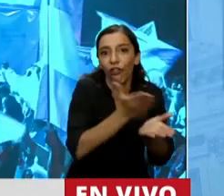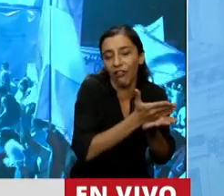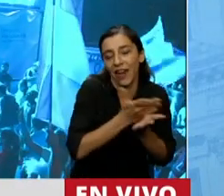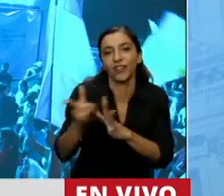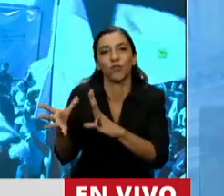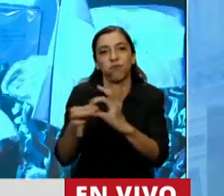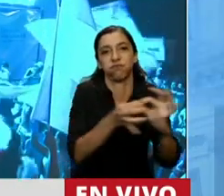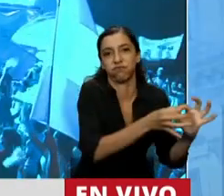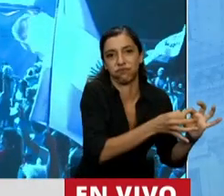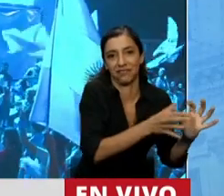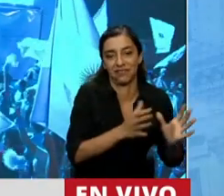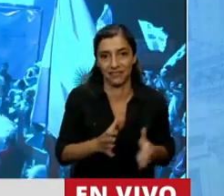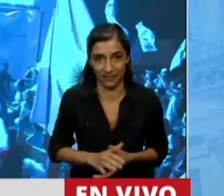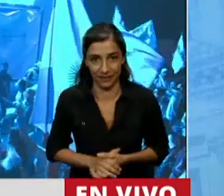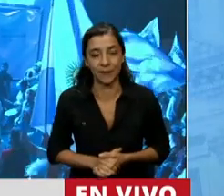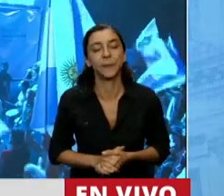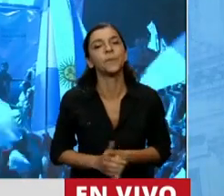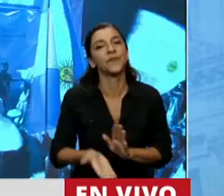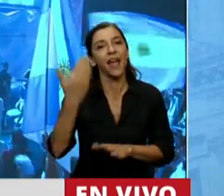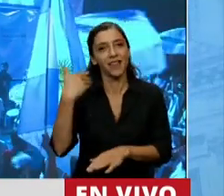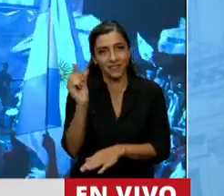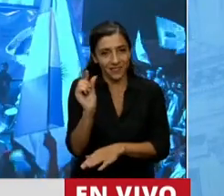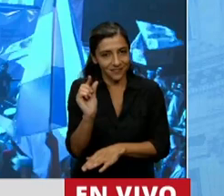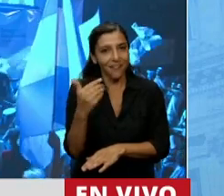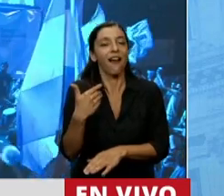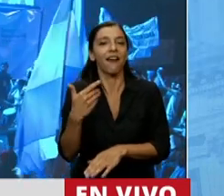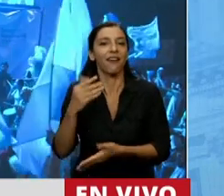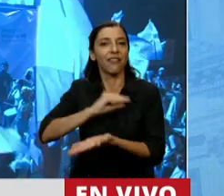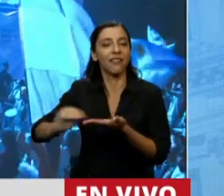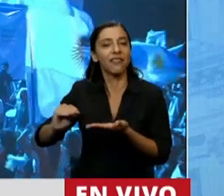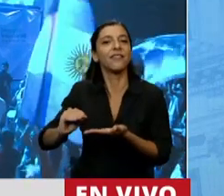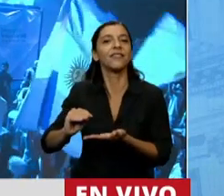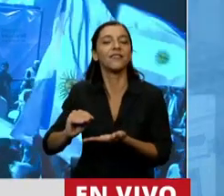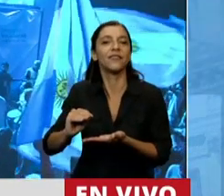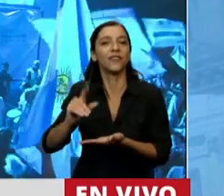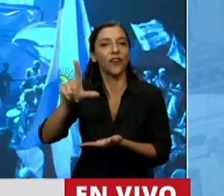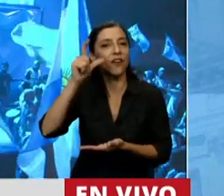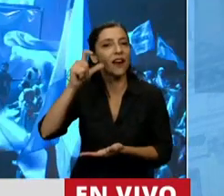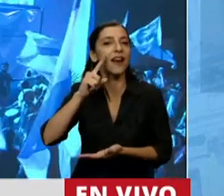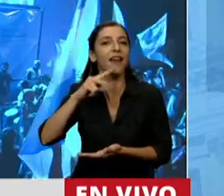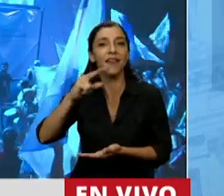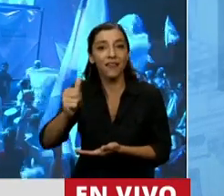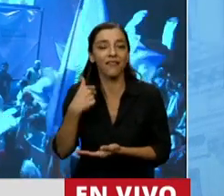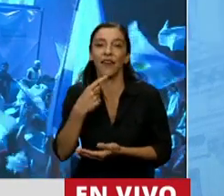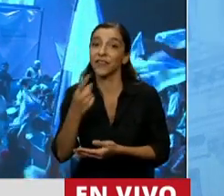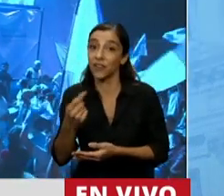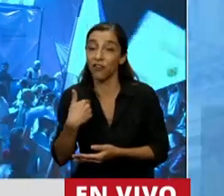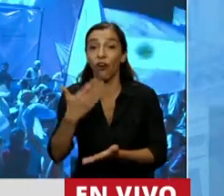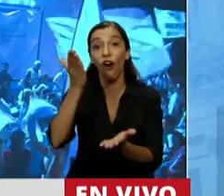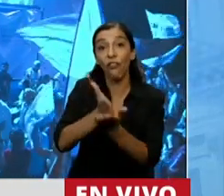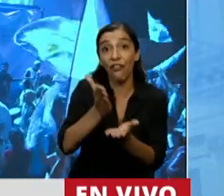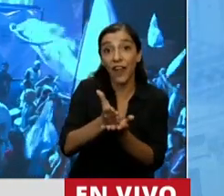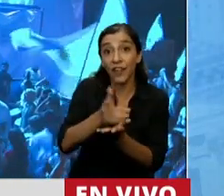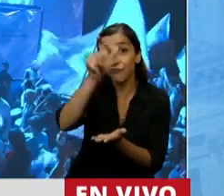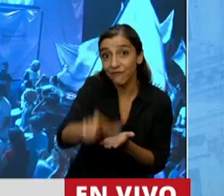rato el diputado Aldo Leiva, los derechos de uno terminan donde nacen los derechos de